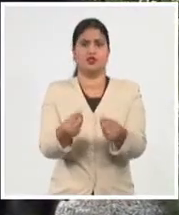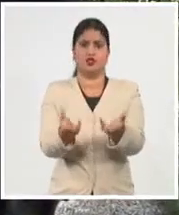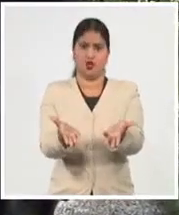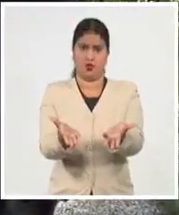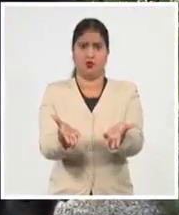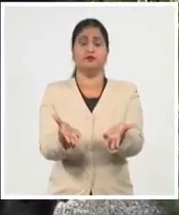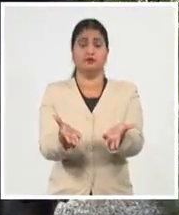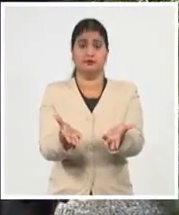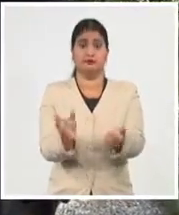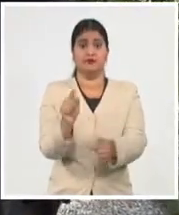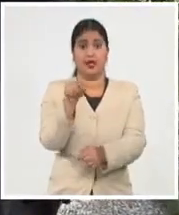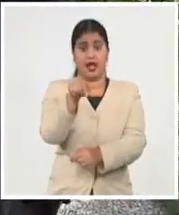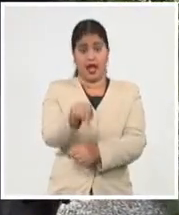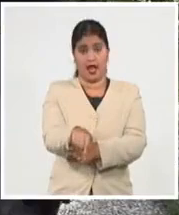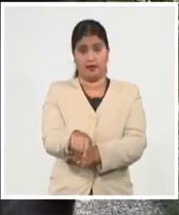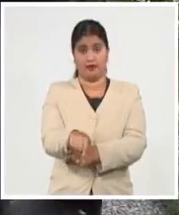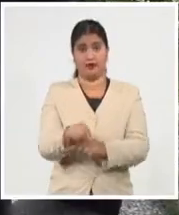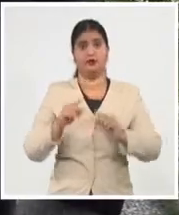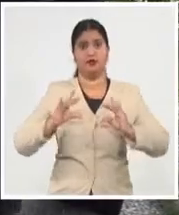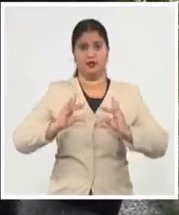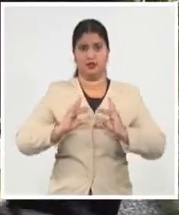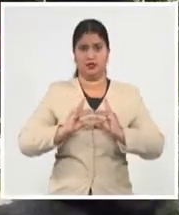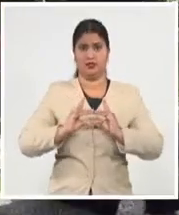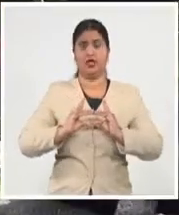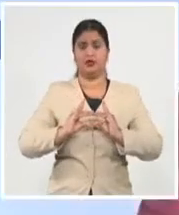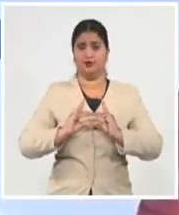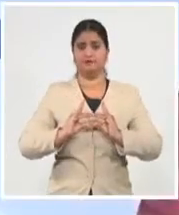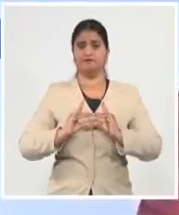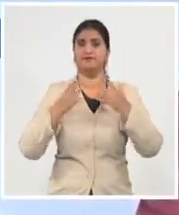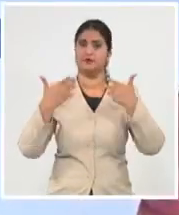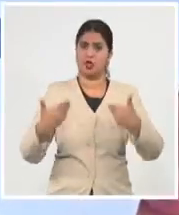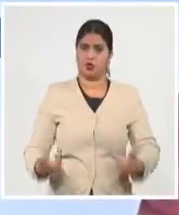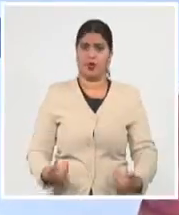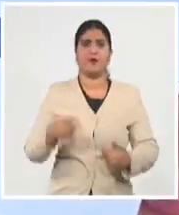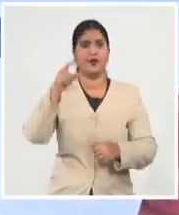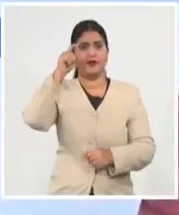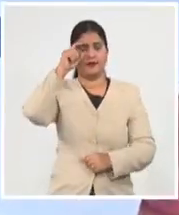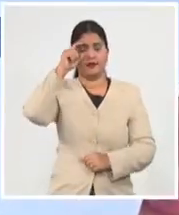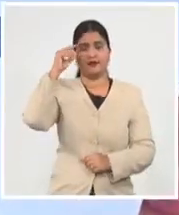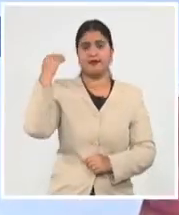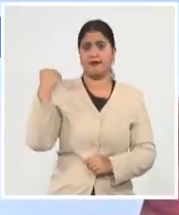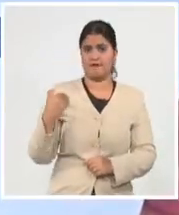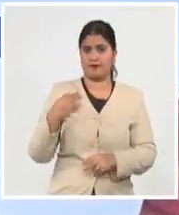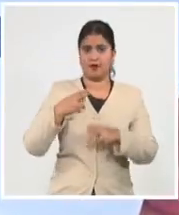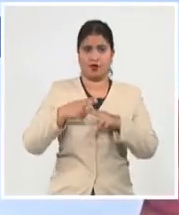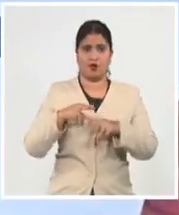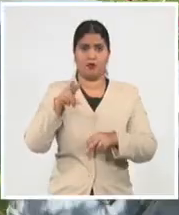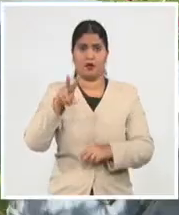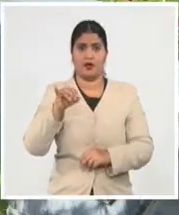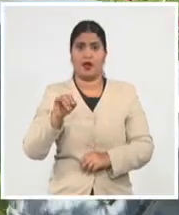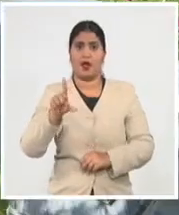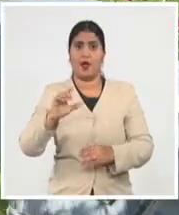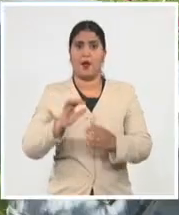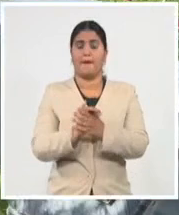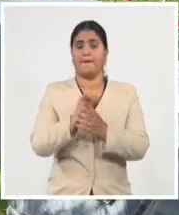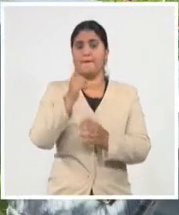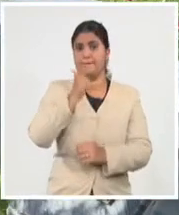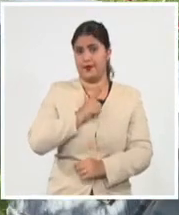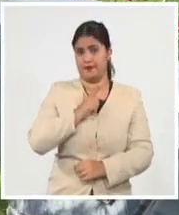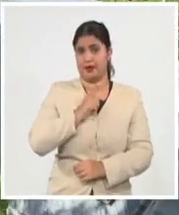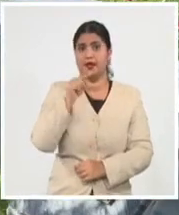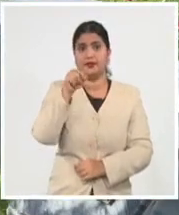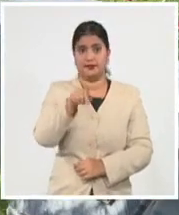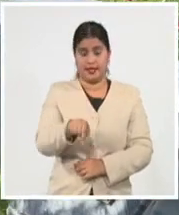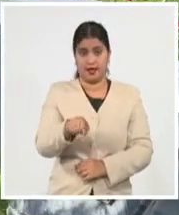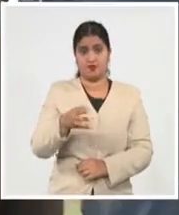Cuba fueron depositados en el sitio donde descansan sus restos mortales en el mausoleo a los héroes y mártires del segundo frente oriental,